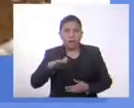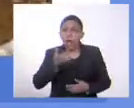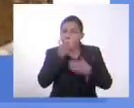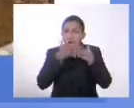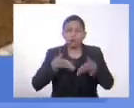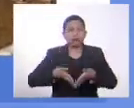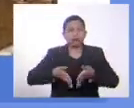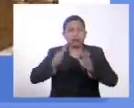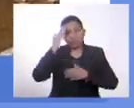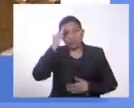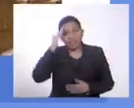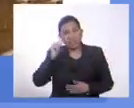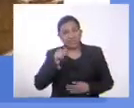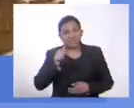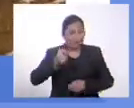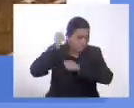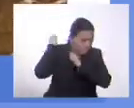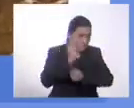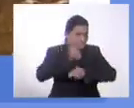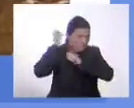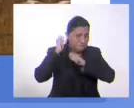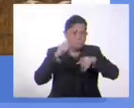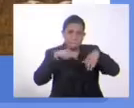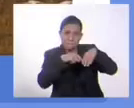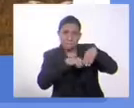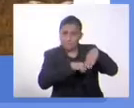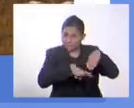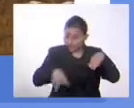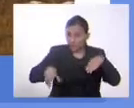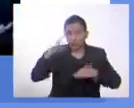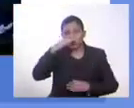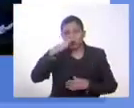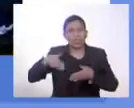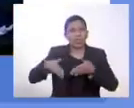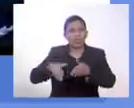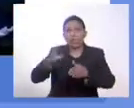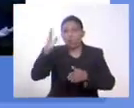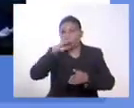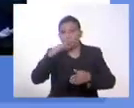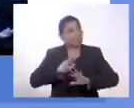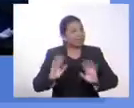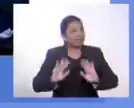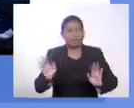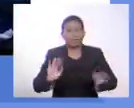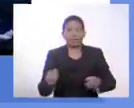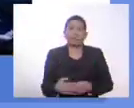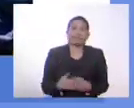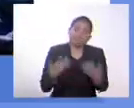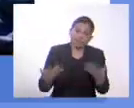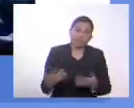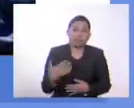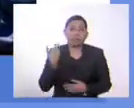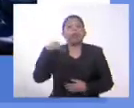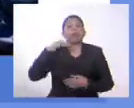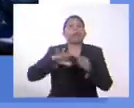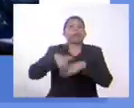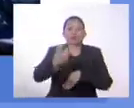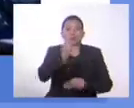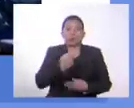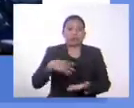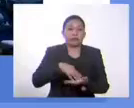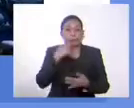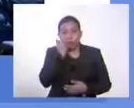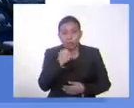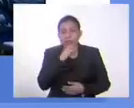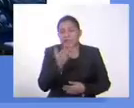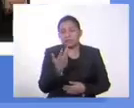todavía aquellos afluentes y que eso nos iba a perjudicar a todos en este país. Entonces ahí hay una expresión que se eleva a la sociedad política